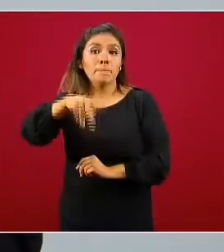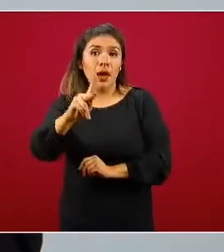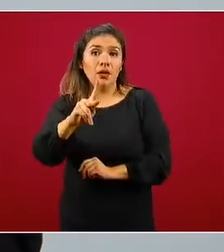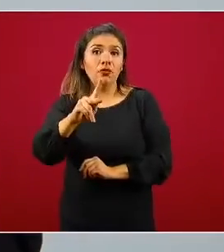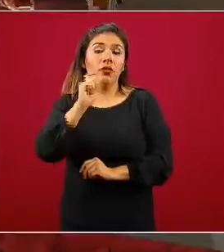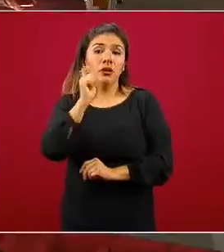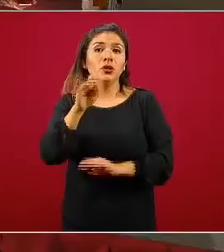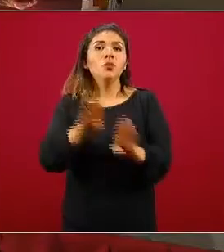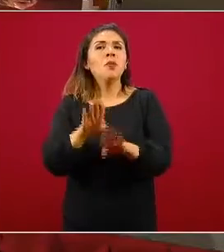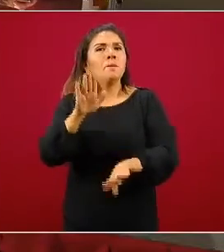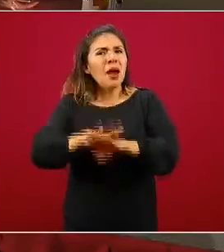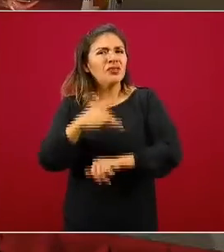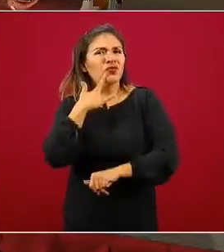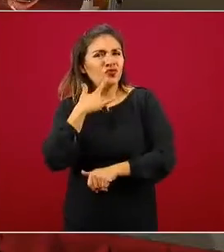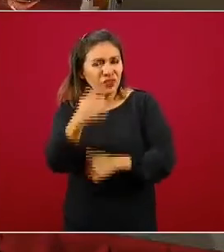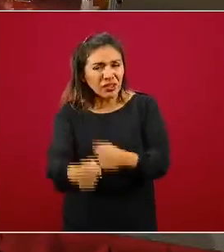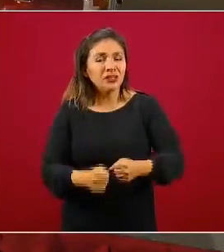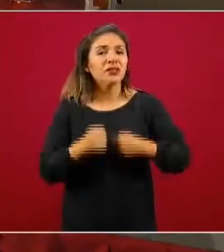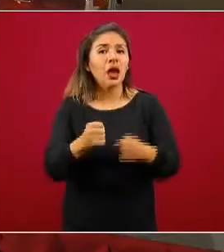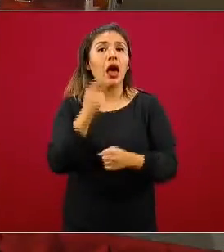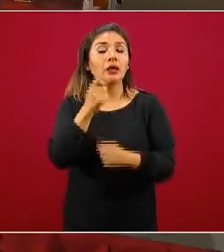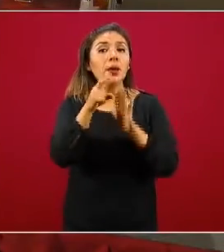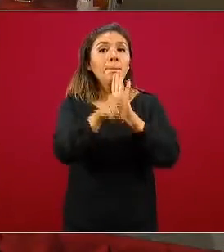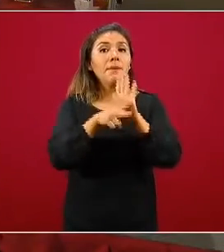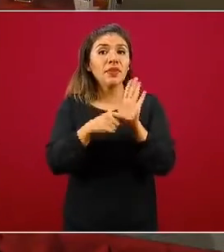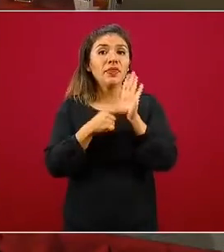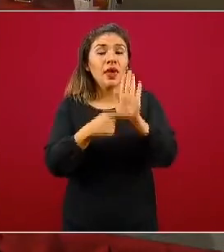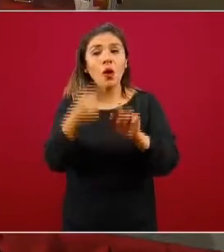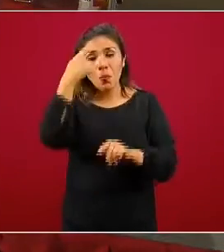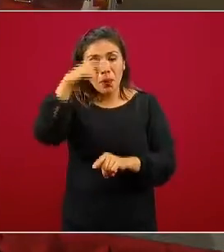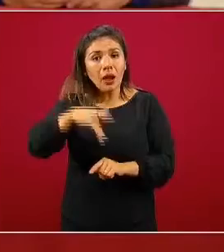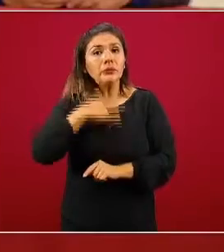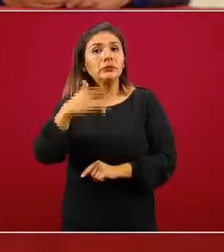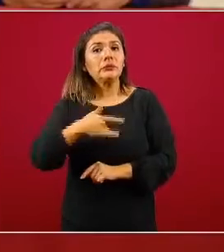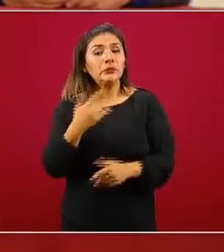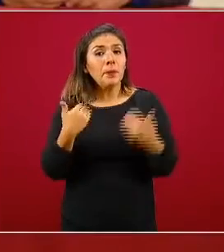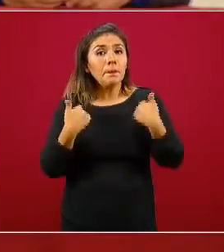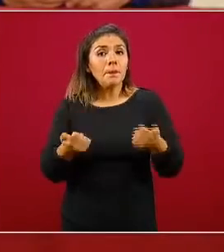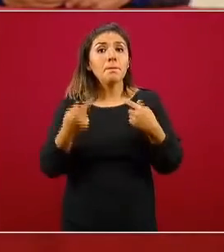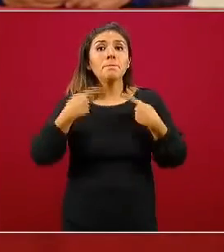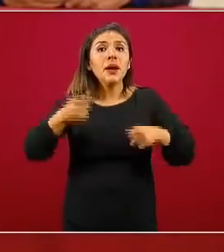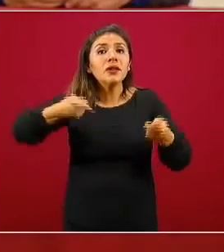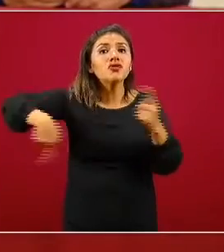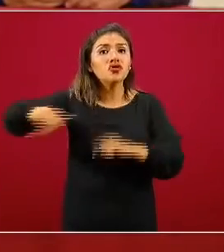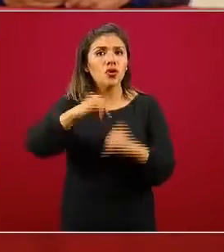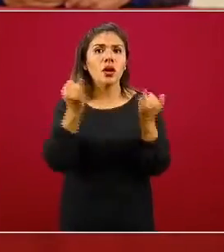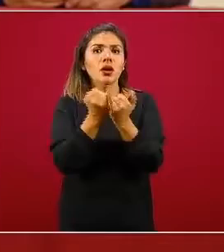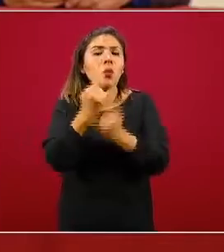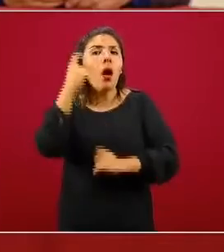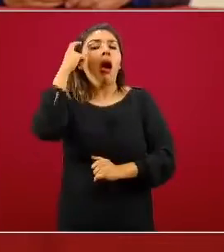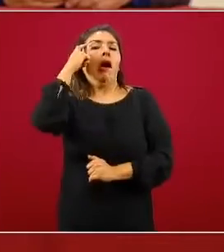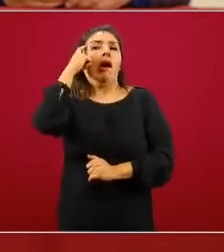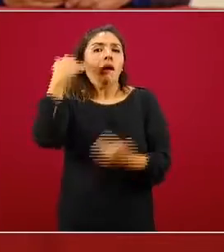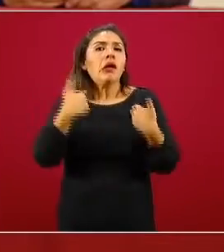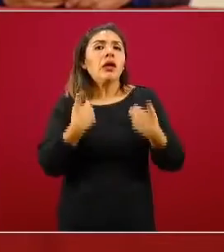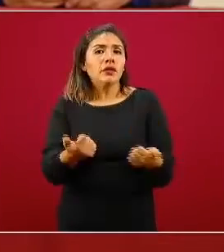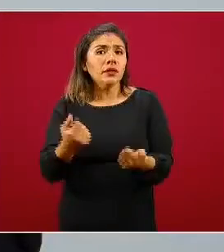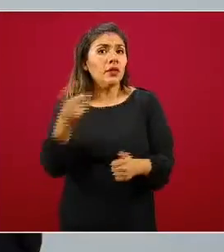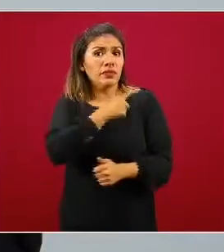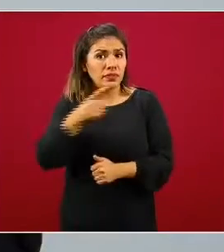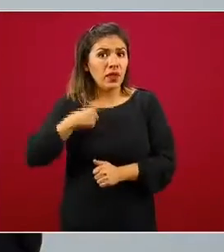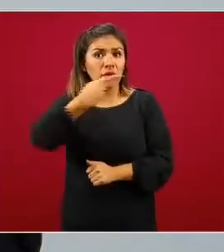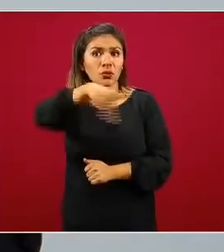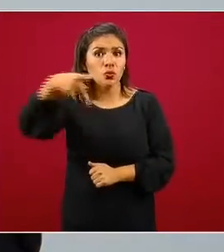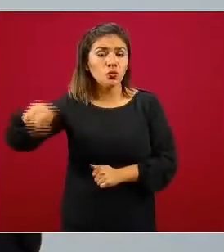como reforzar este video que sensibilice a la población para que también hagan lo que les